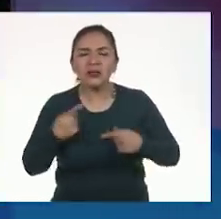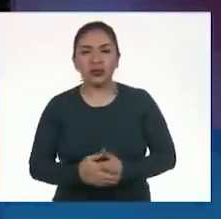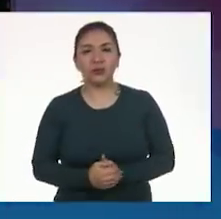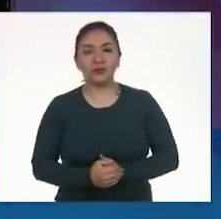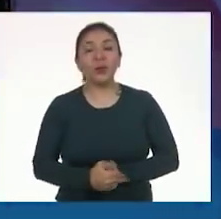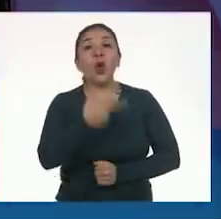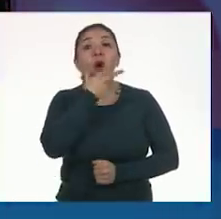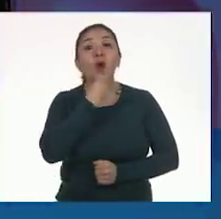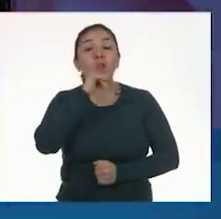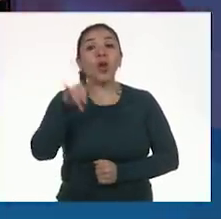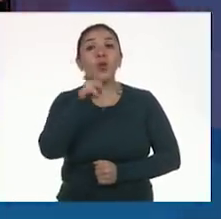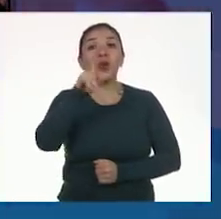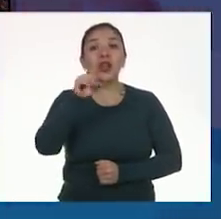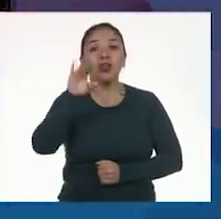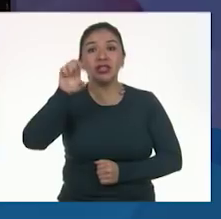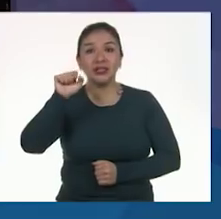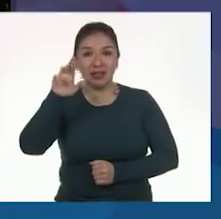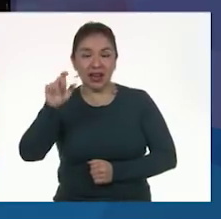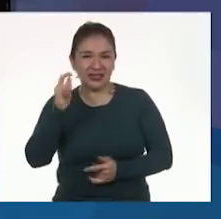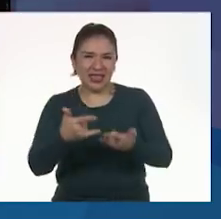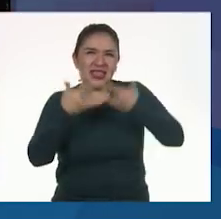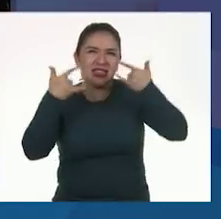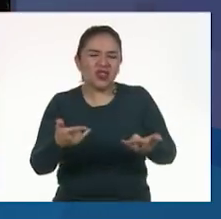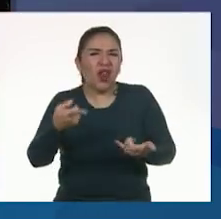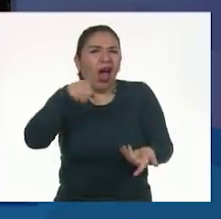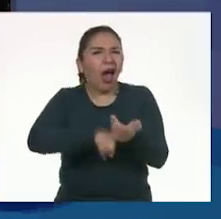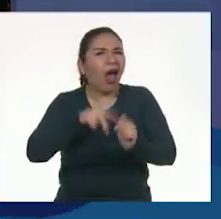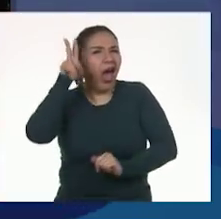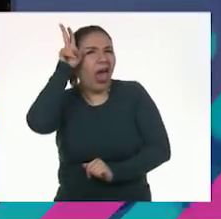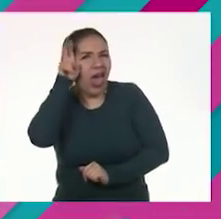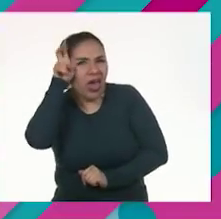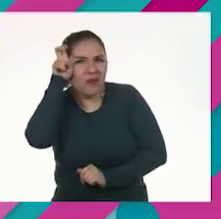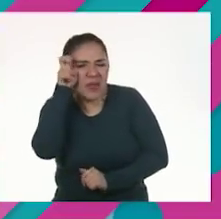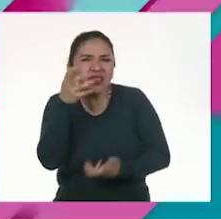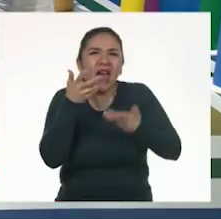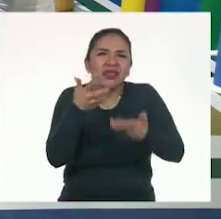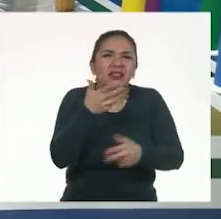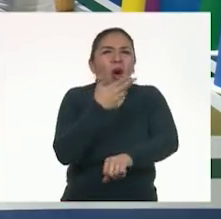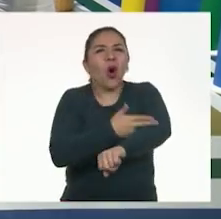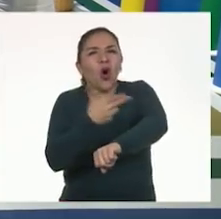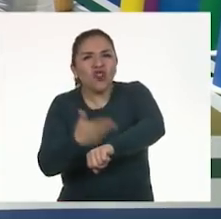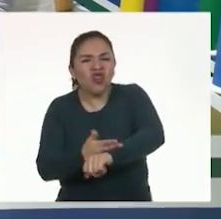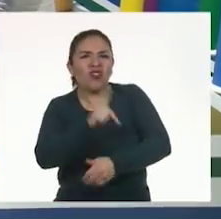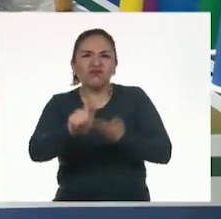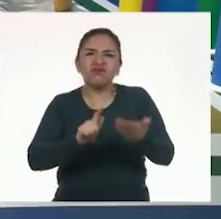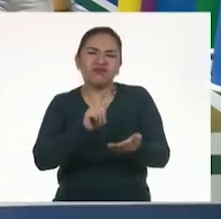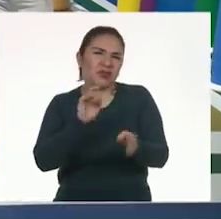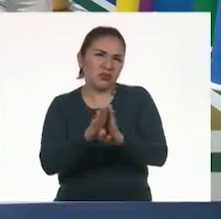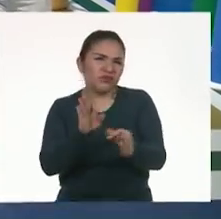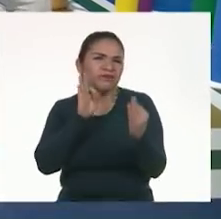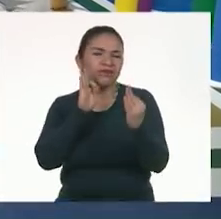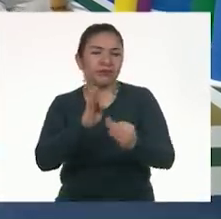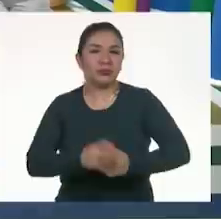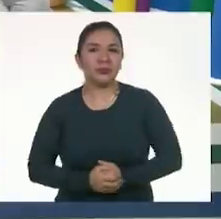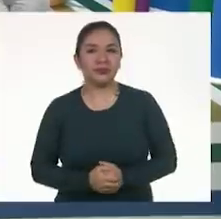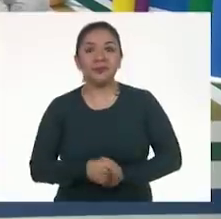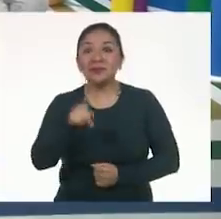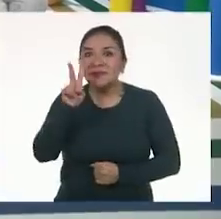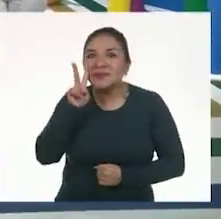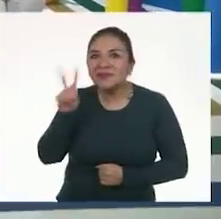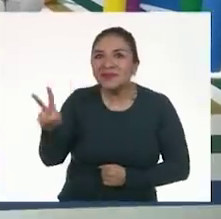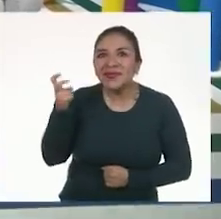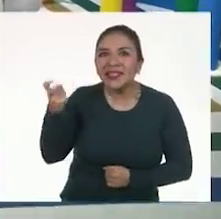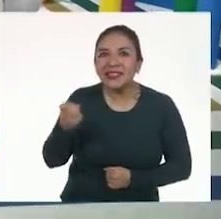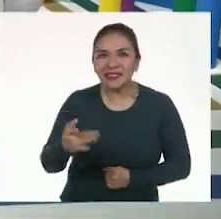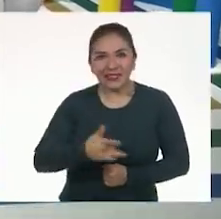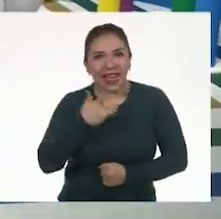Julio César, una historia de envidia, ambición, honor y lealtad. ¿Cómo viste, mi querida Jenny? No ¿A